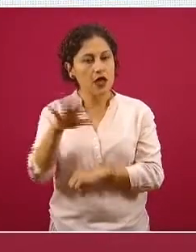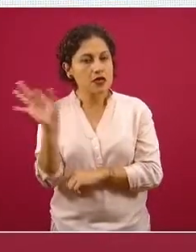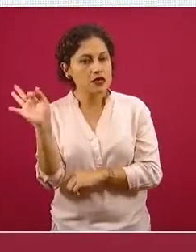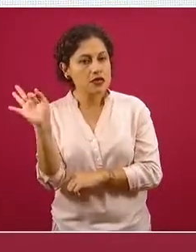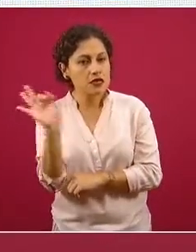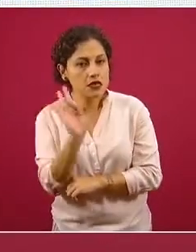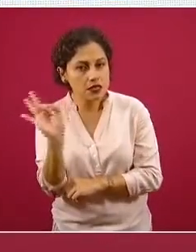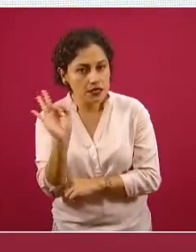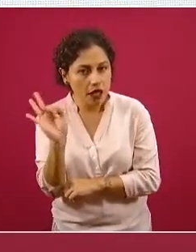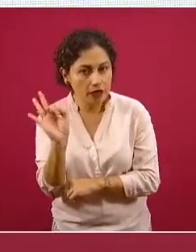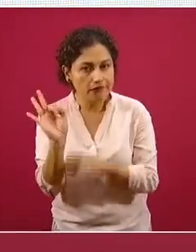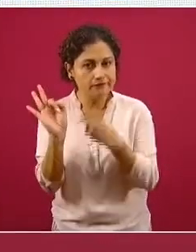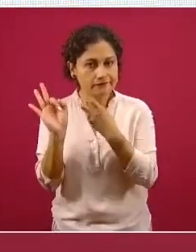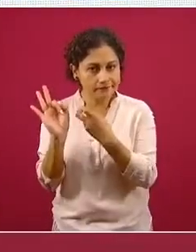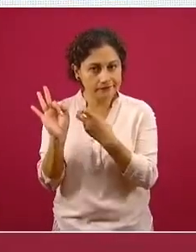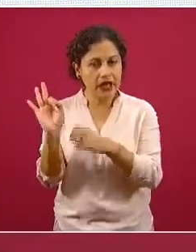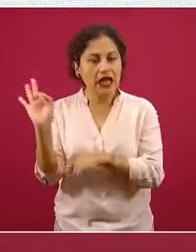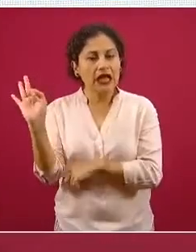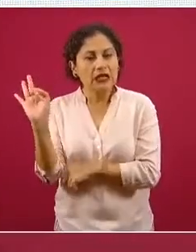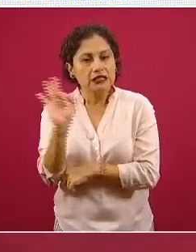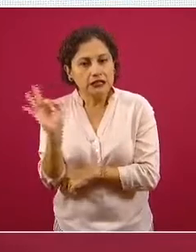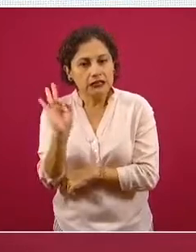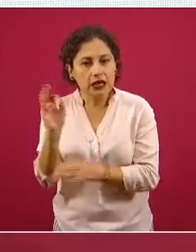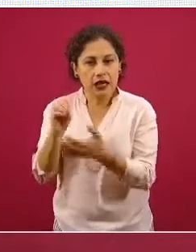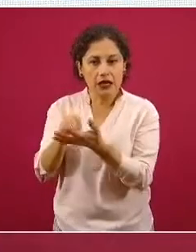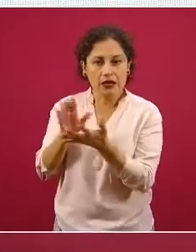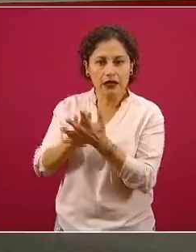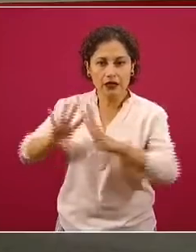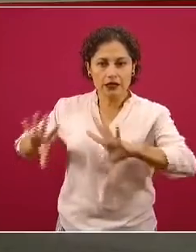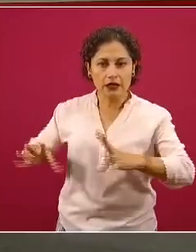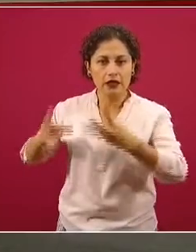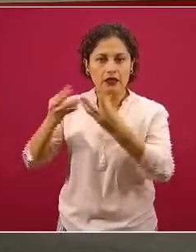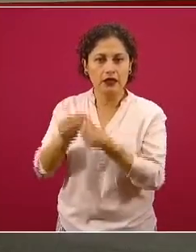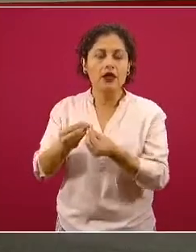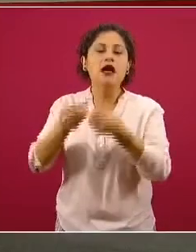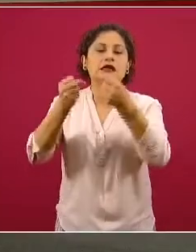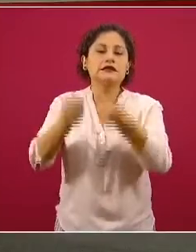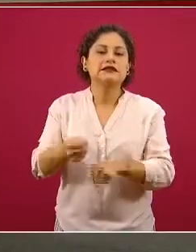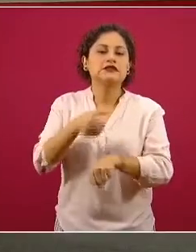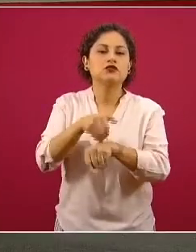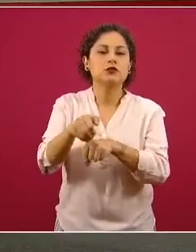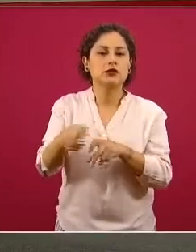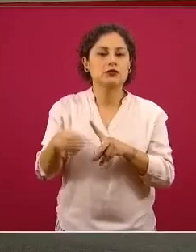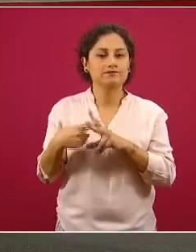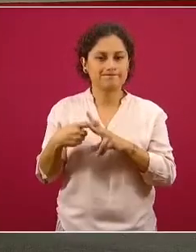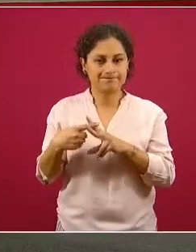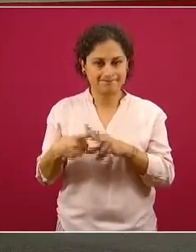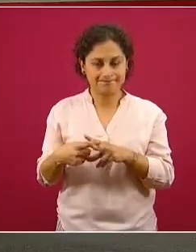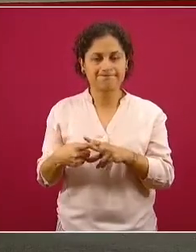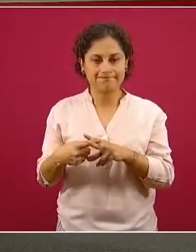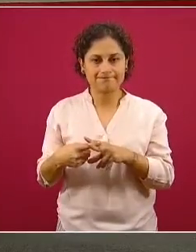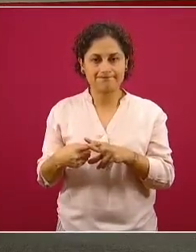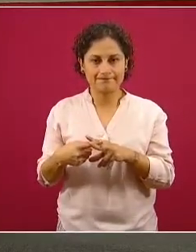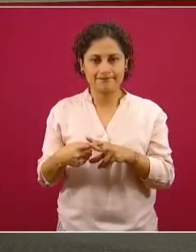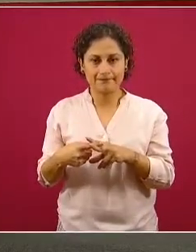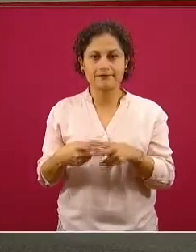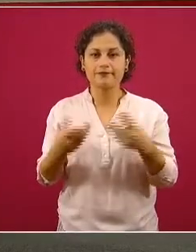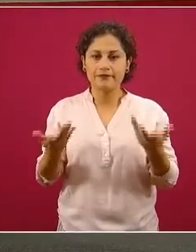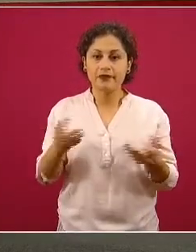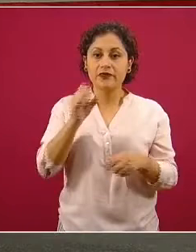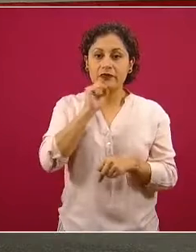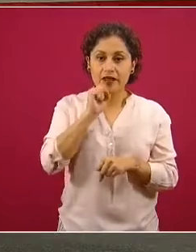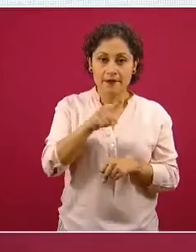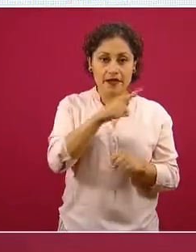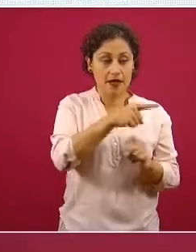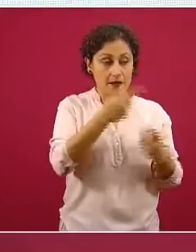están basadas en la dinámica de ocurrencia de la enfermedad en términos territoriales, la demanda de atención